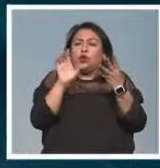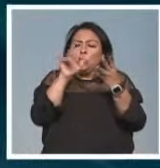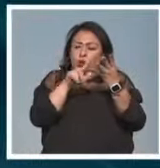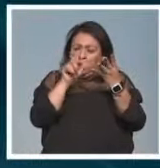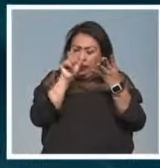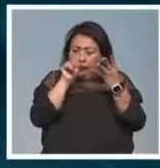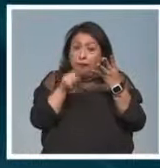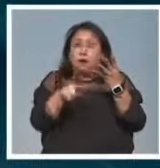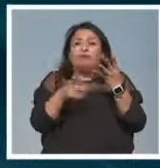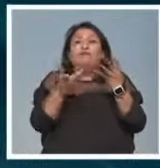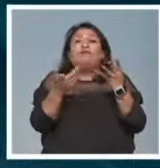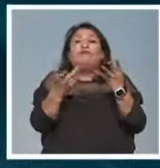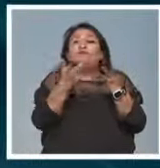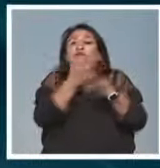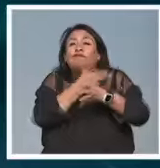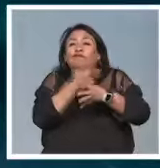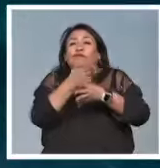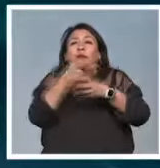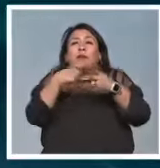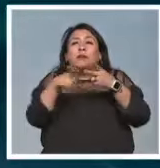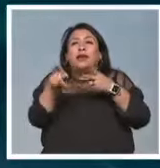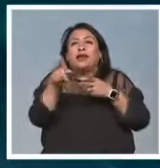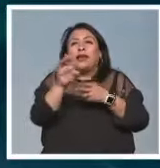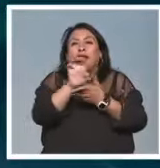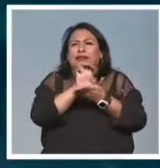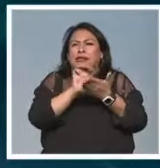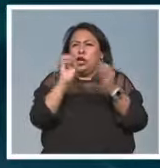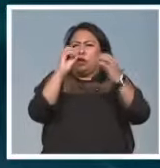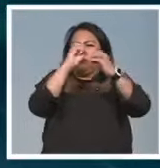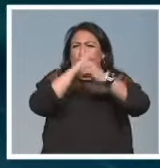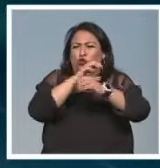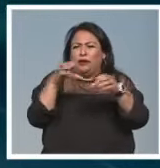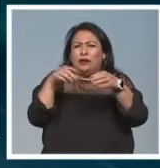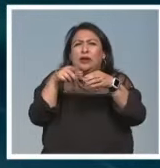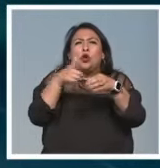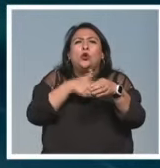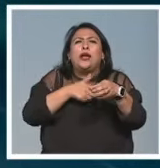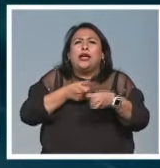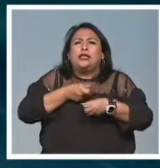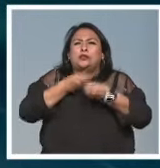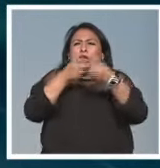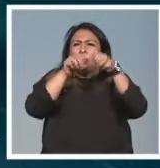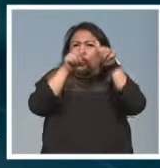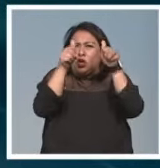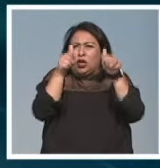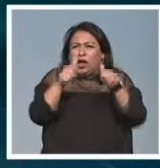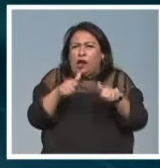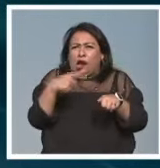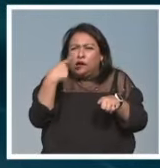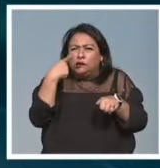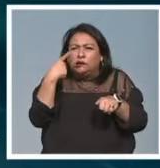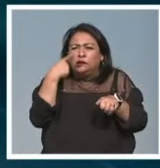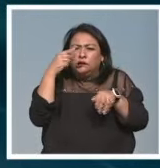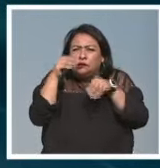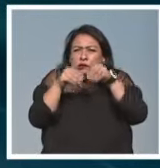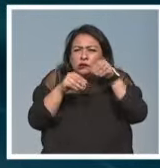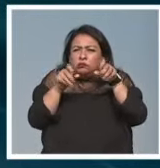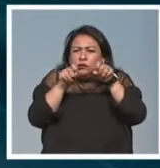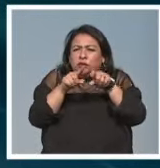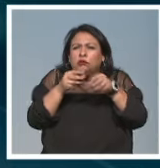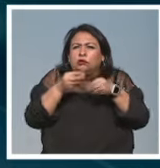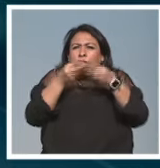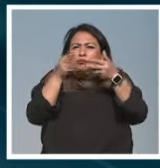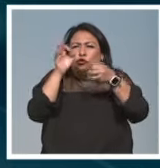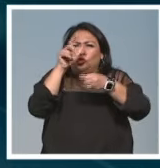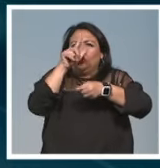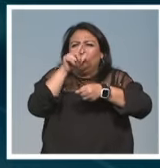cultural, debido a la gestación de la escena oscura, un movimiento que gusta de expresiones artísticas, tendencias estéticas y